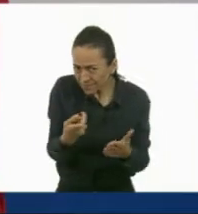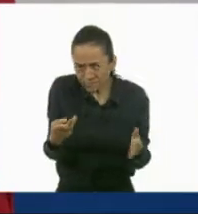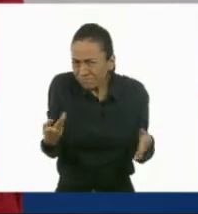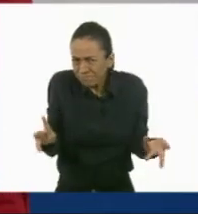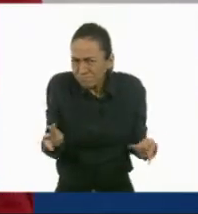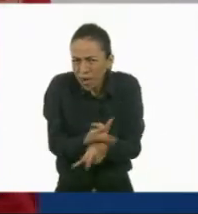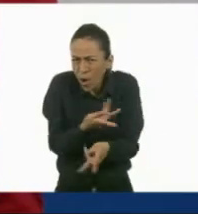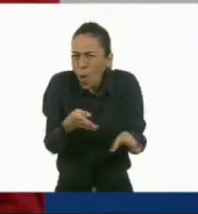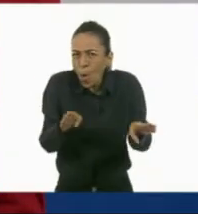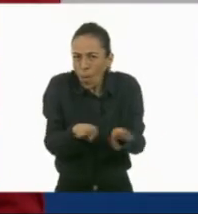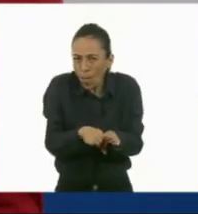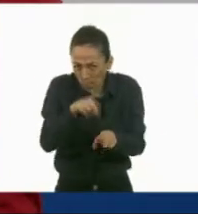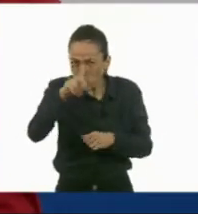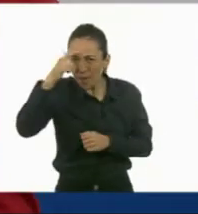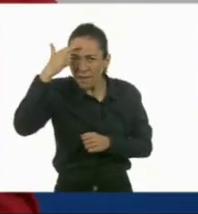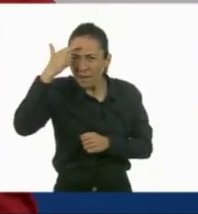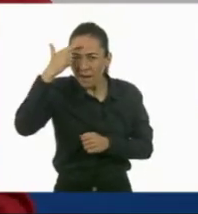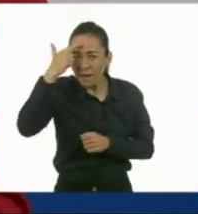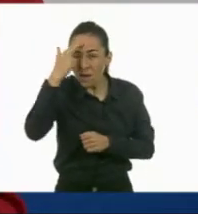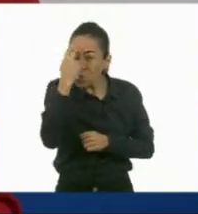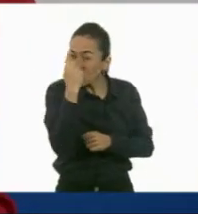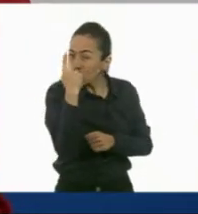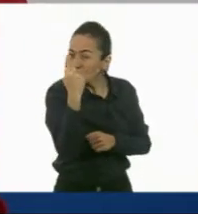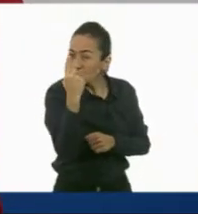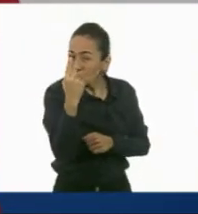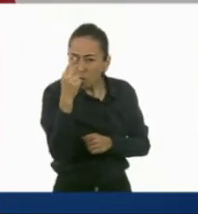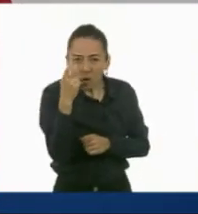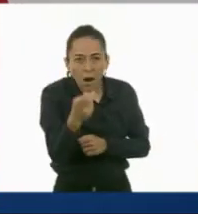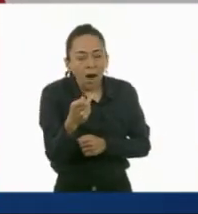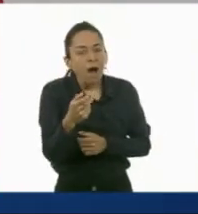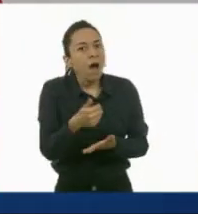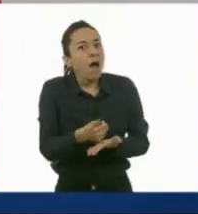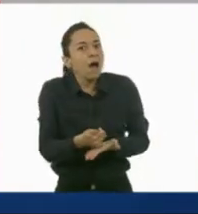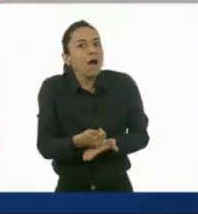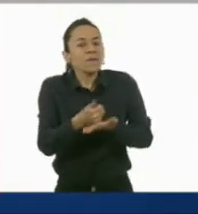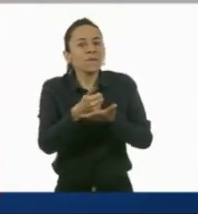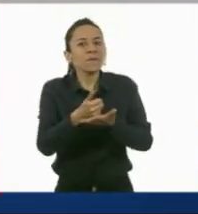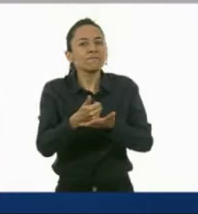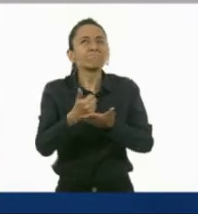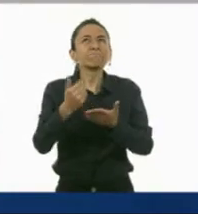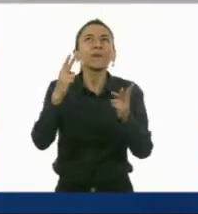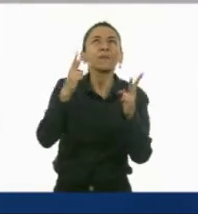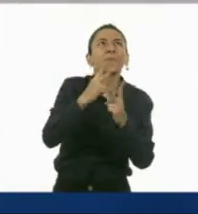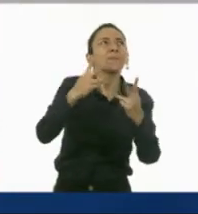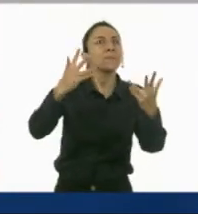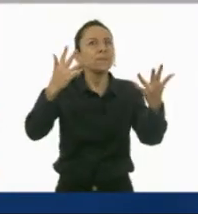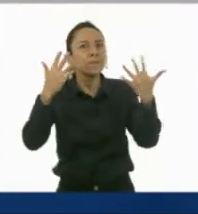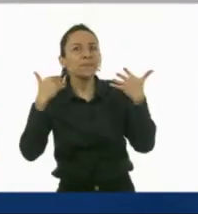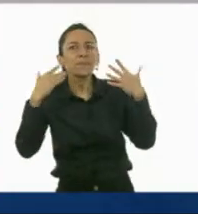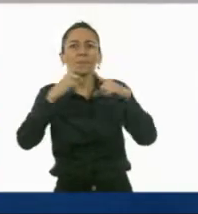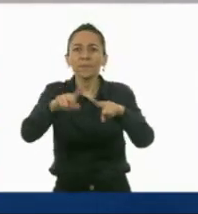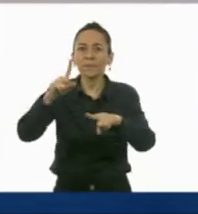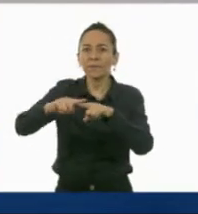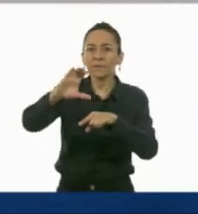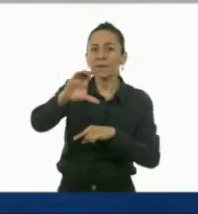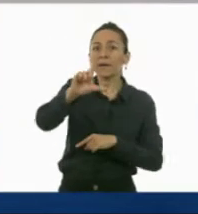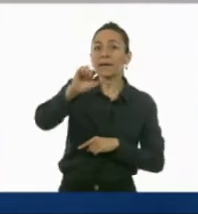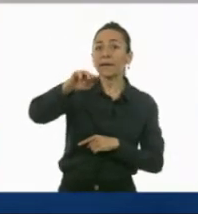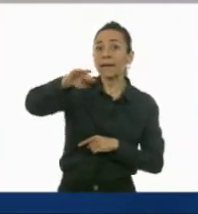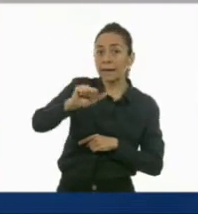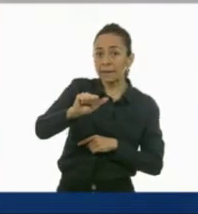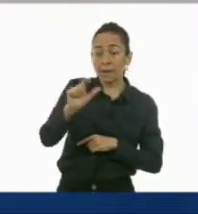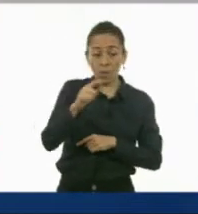que fue fundamental y fue el clima. Cuando ellos encontraron que había climas que eran propicios para